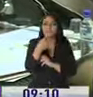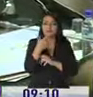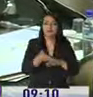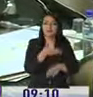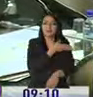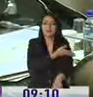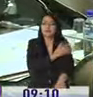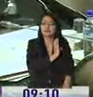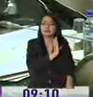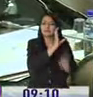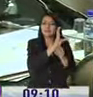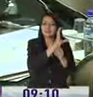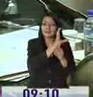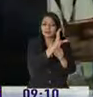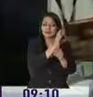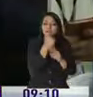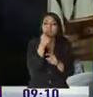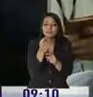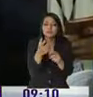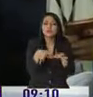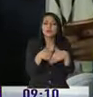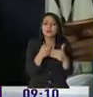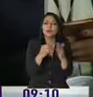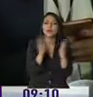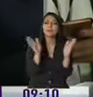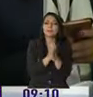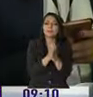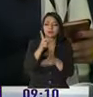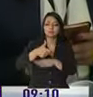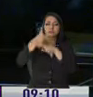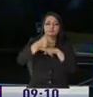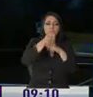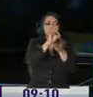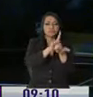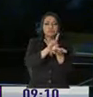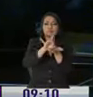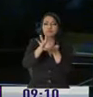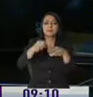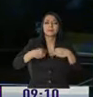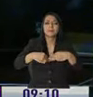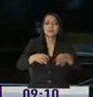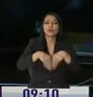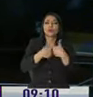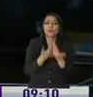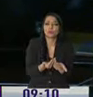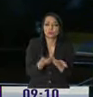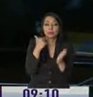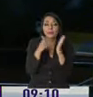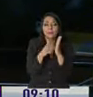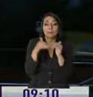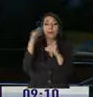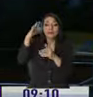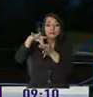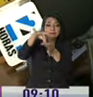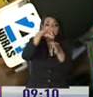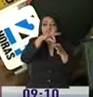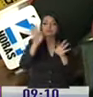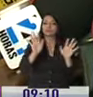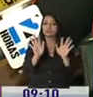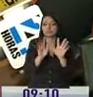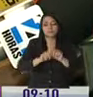primer debate, encontrar el camino para aplicar la destitución de altos dignatarios sin la complicación que sería buscar una mayoría en la Asamblea.